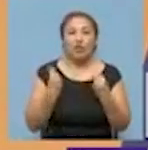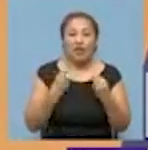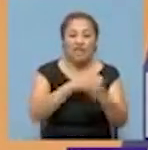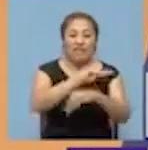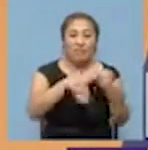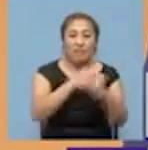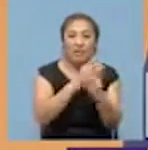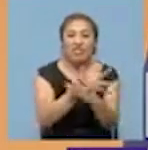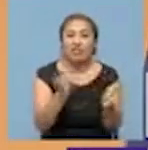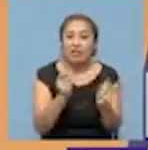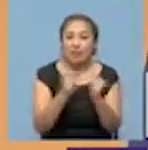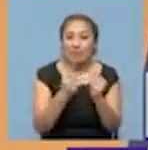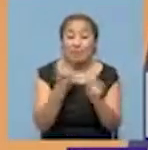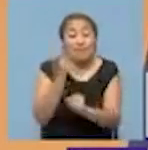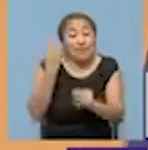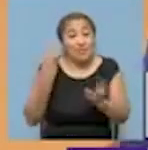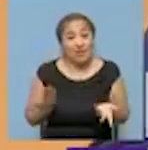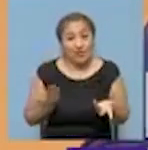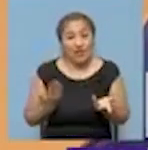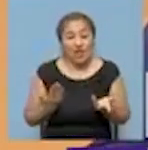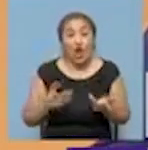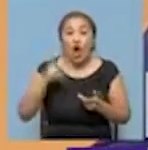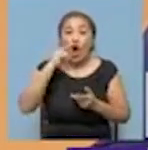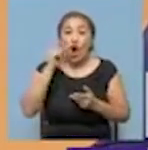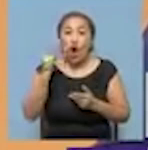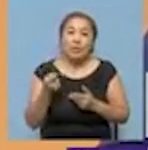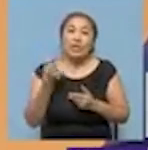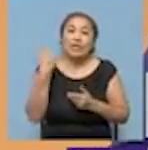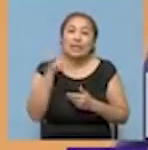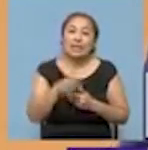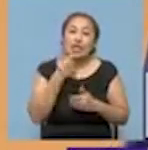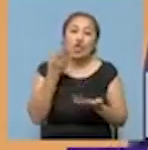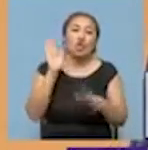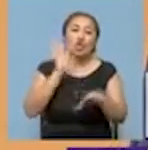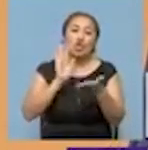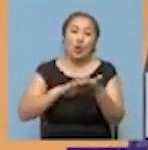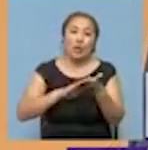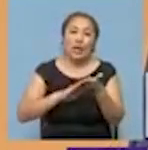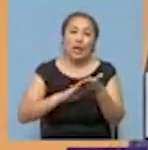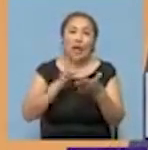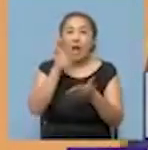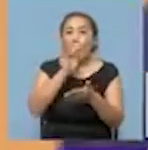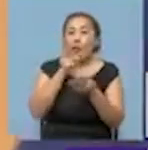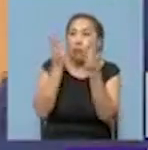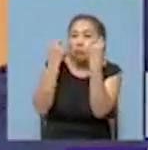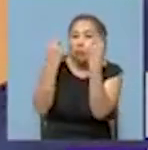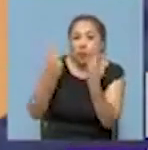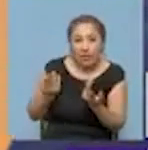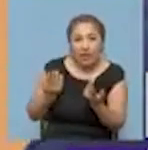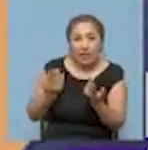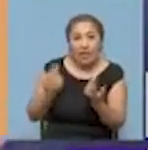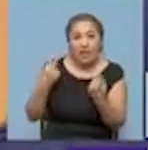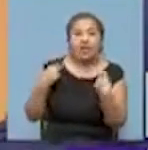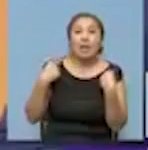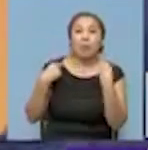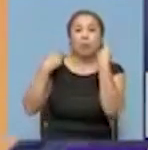familia a mi casa la primera opresión de clases es el hombre que es capitalista sobre la mujer que es el prioritario y la mujer debe armarse en